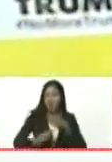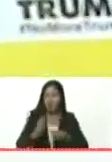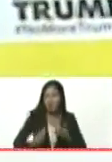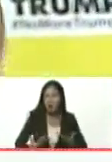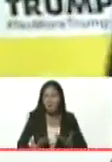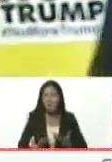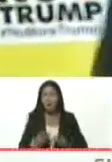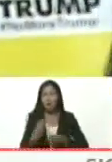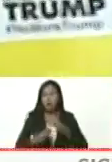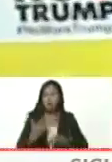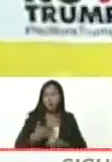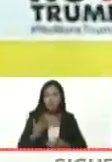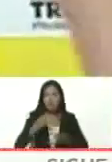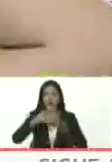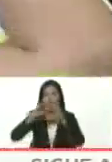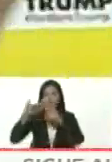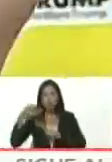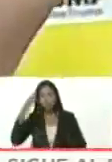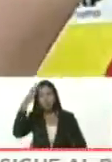¿Cómo están los consejos